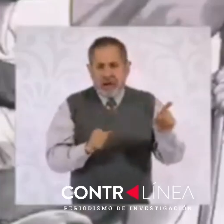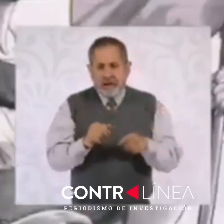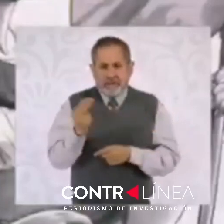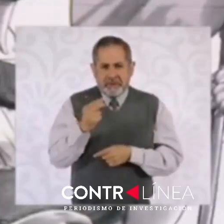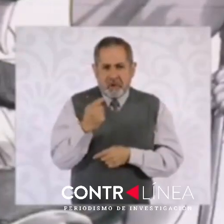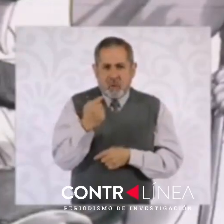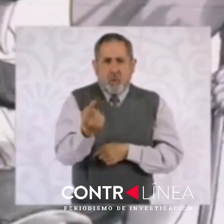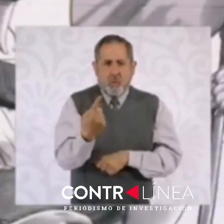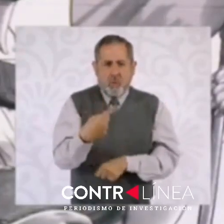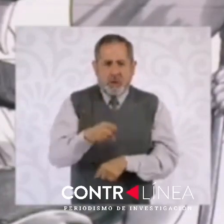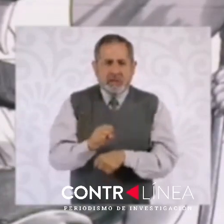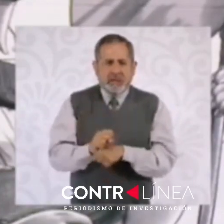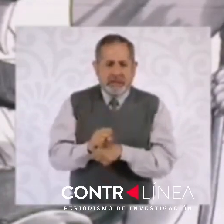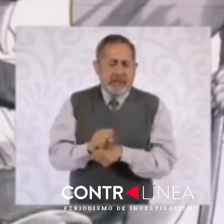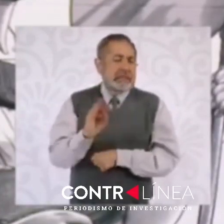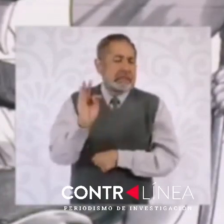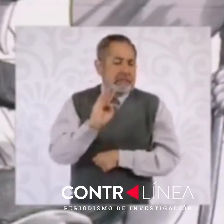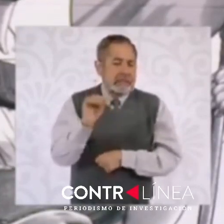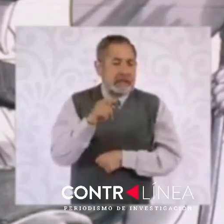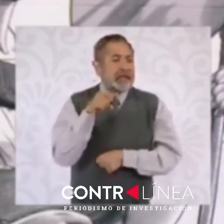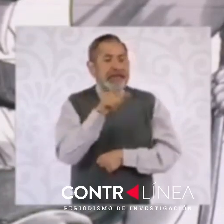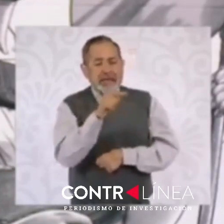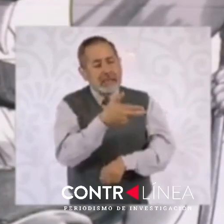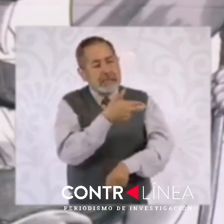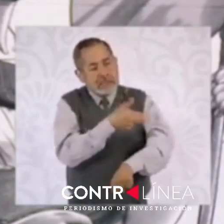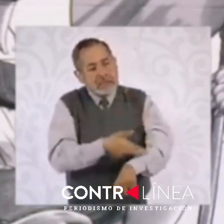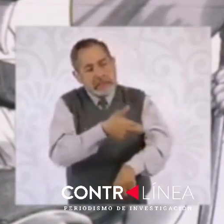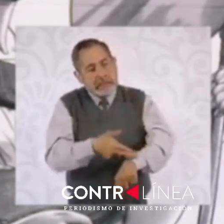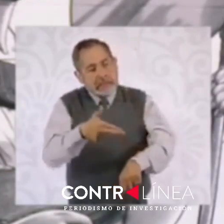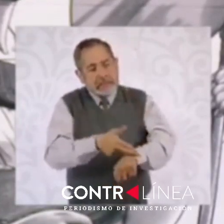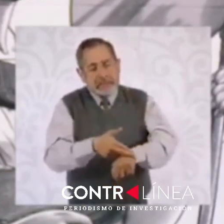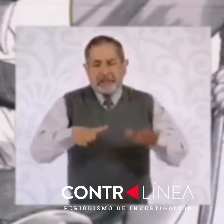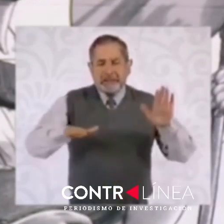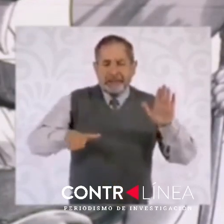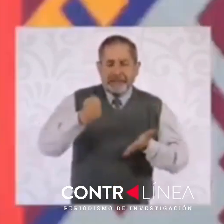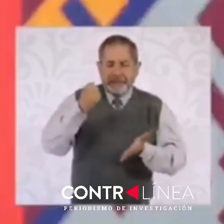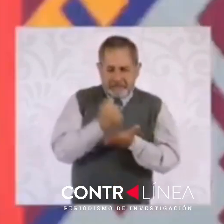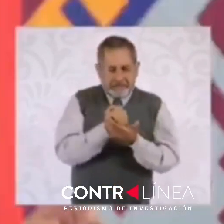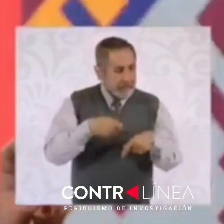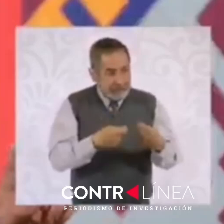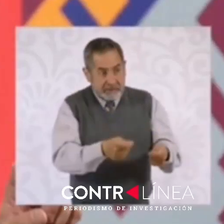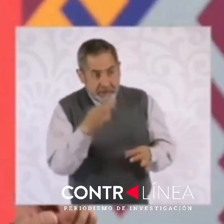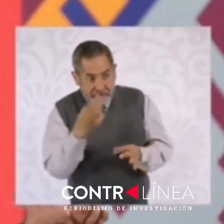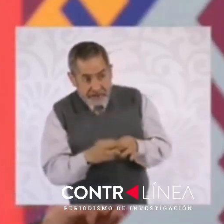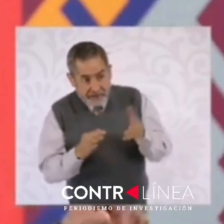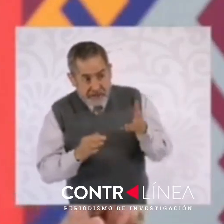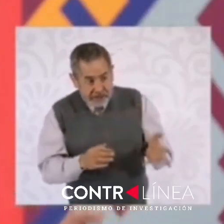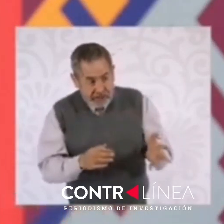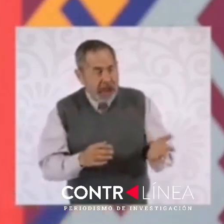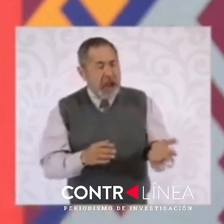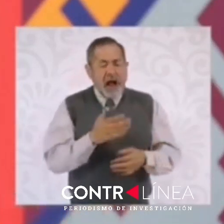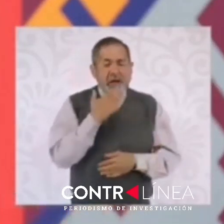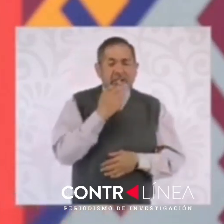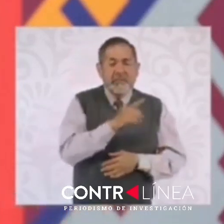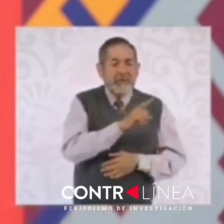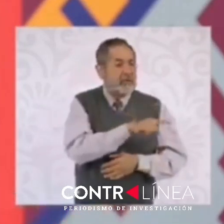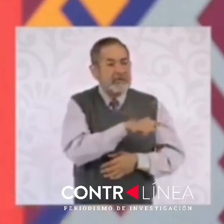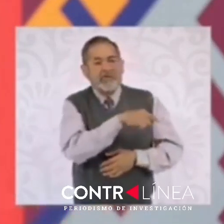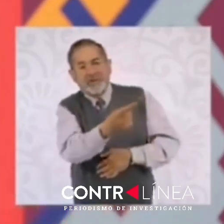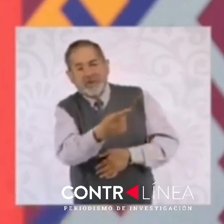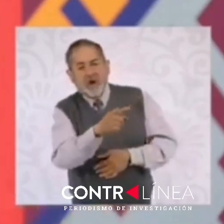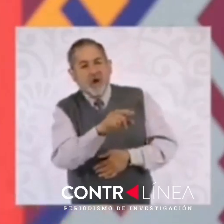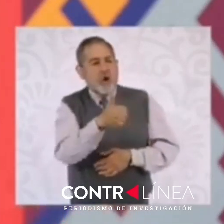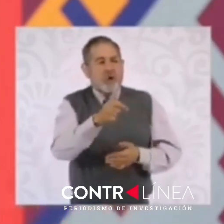ser la semana que entra, una vez que termine el proceso de ratificación. Lo mismo pasa con USTR, que es el